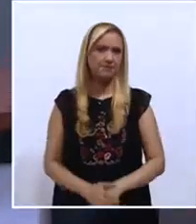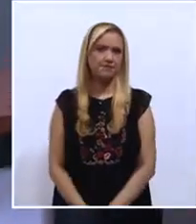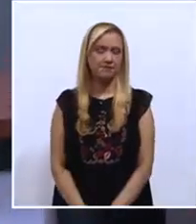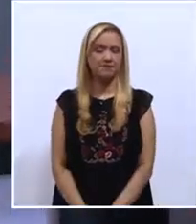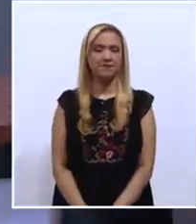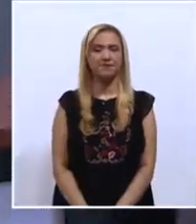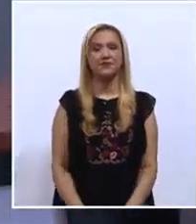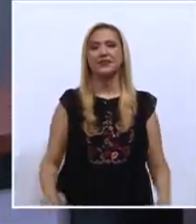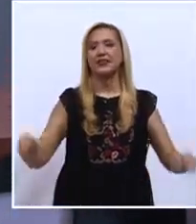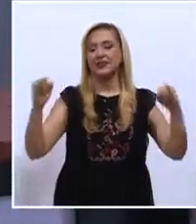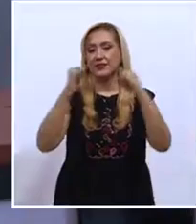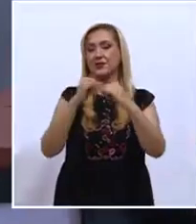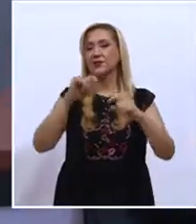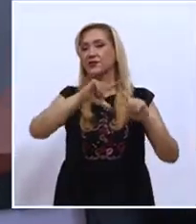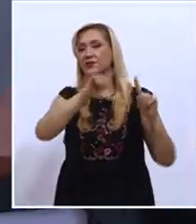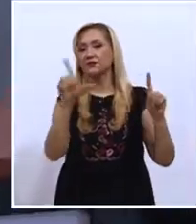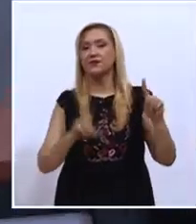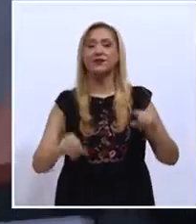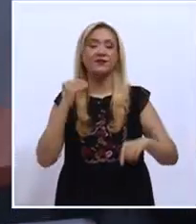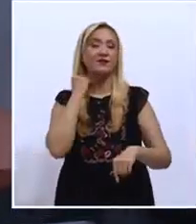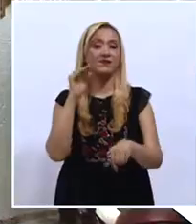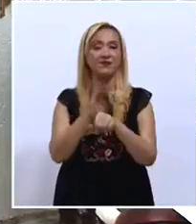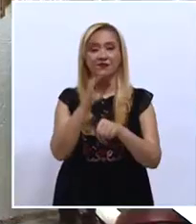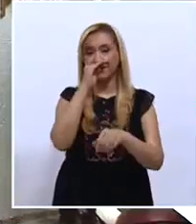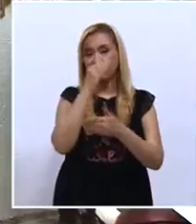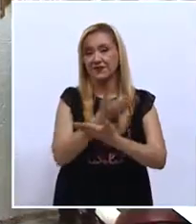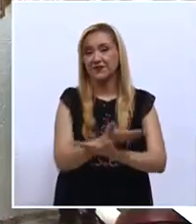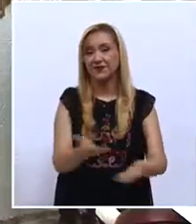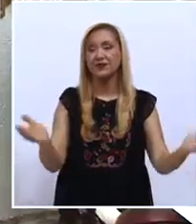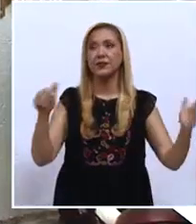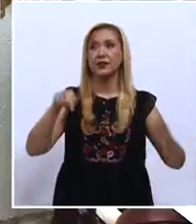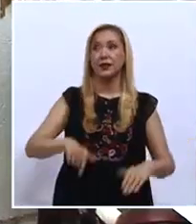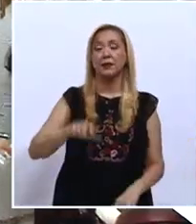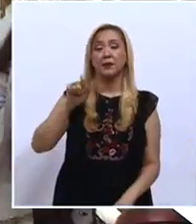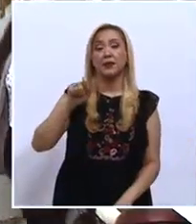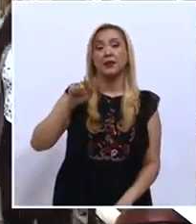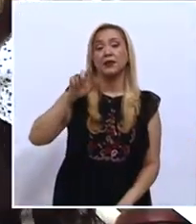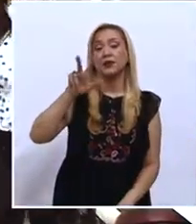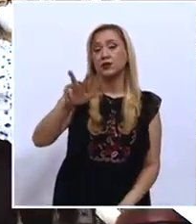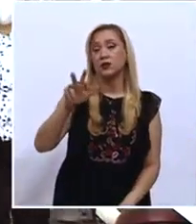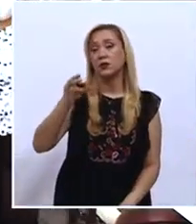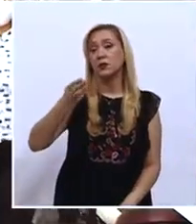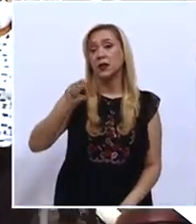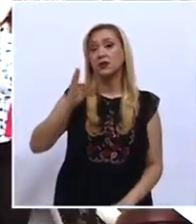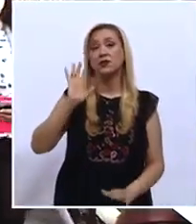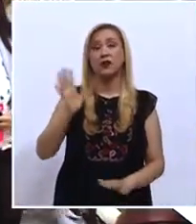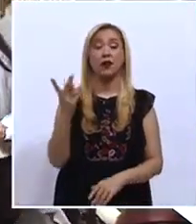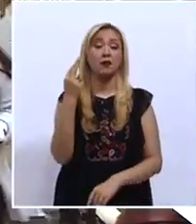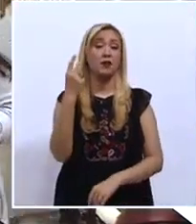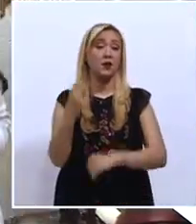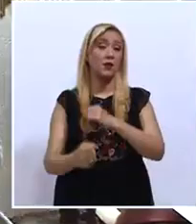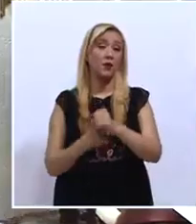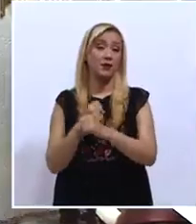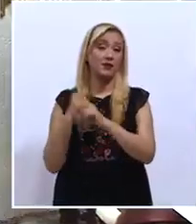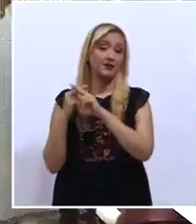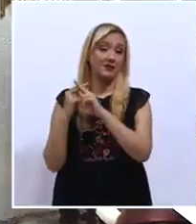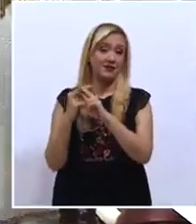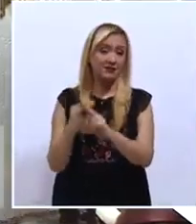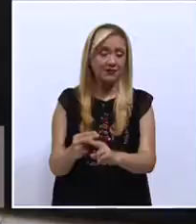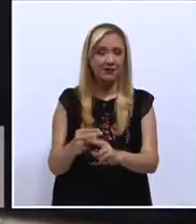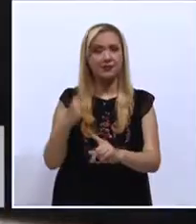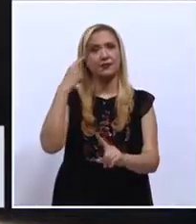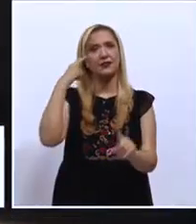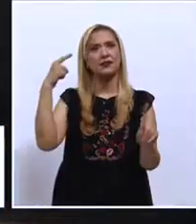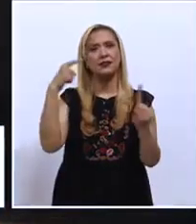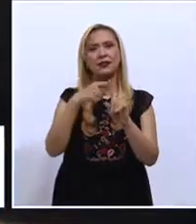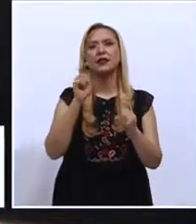El Instituto Federal de la Defensoría Pública cumple este 28 de mayo 25 años y una de sus principales tareas es